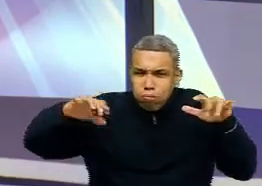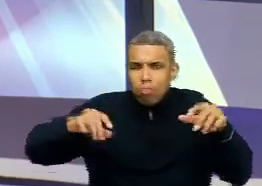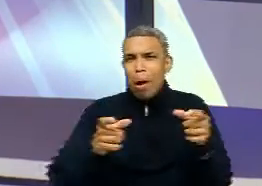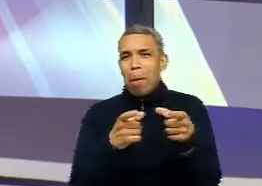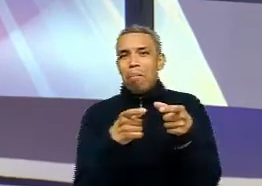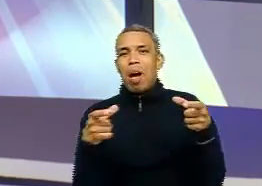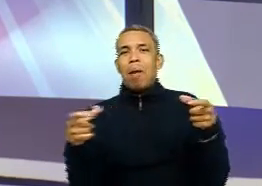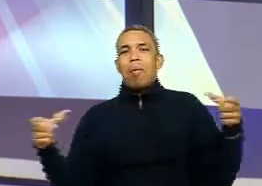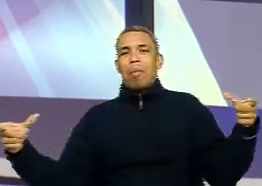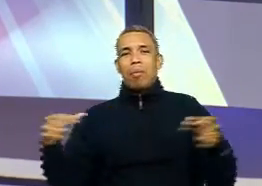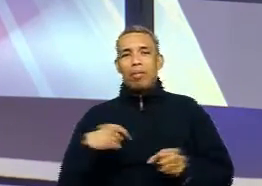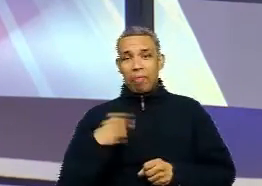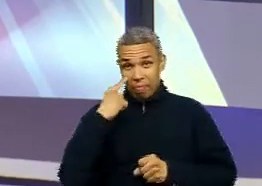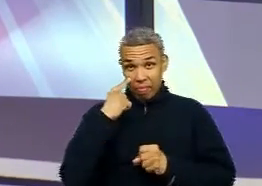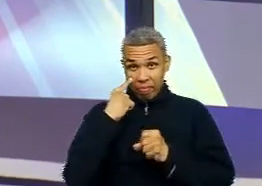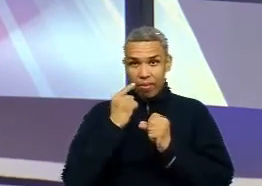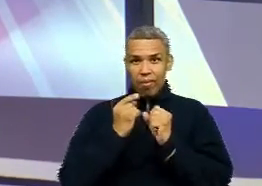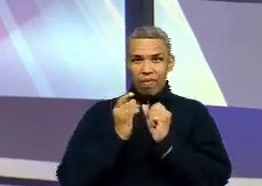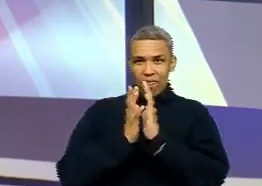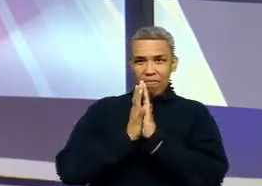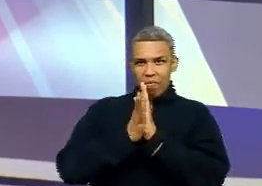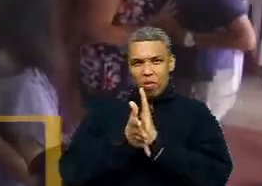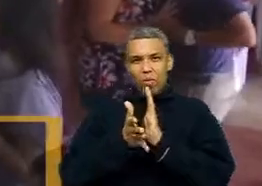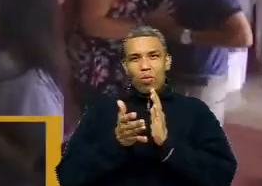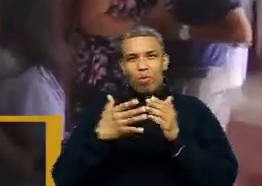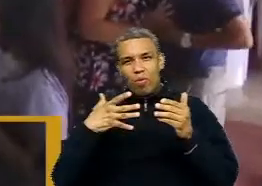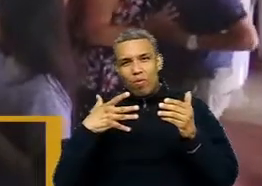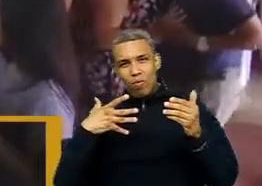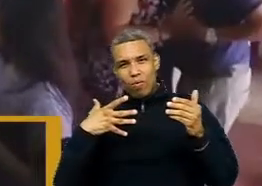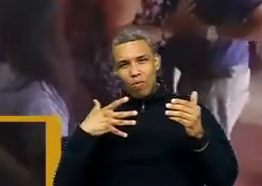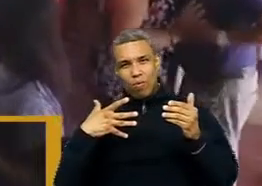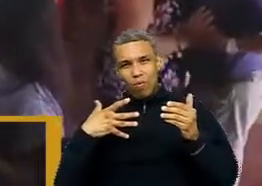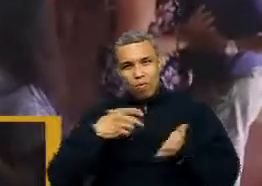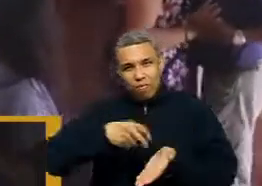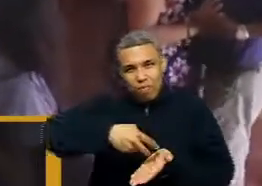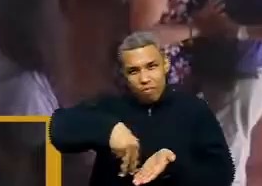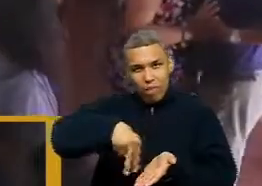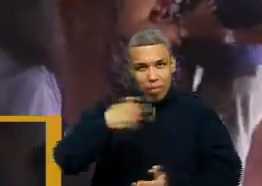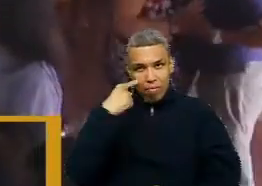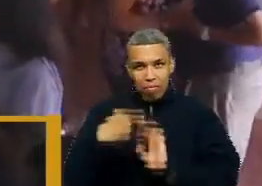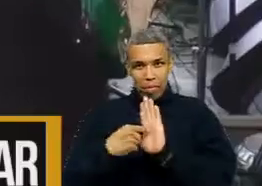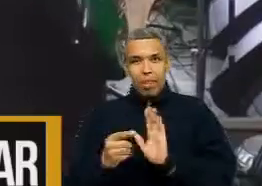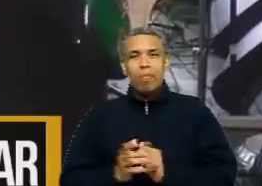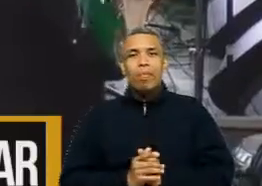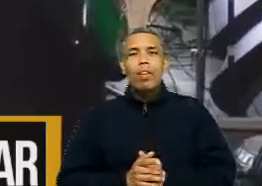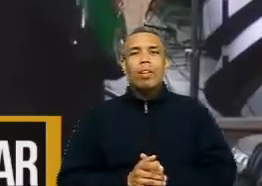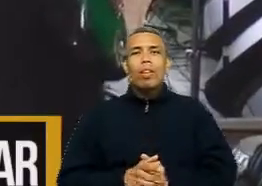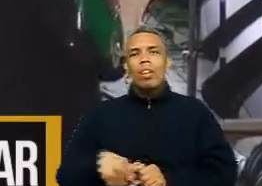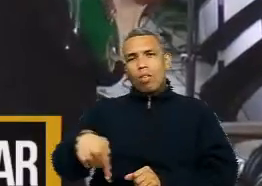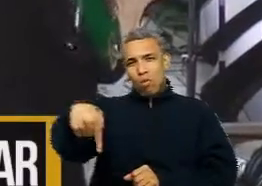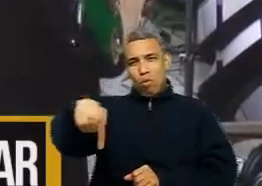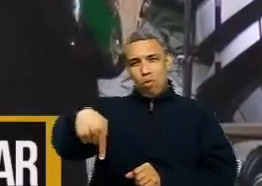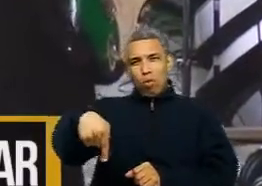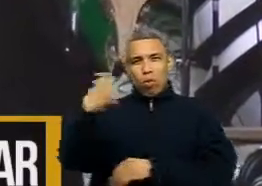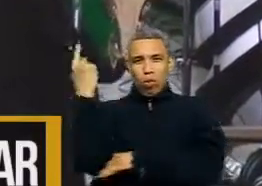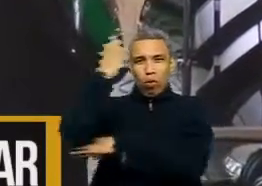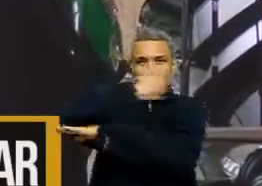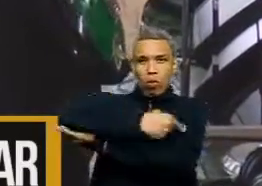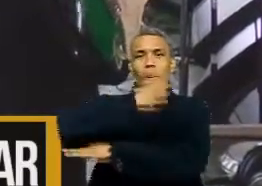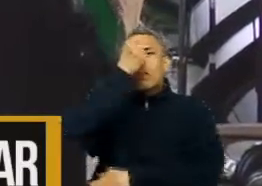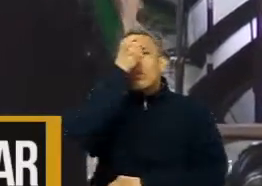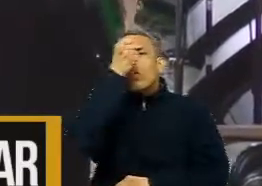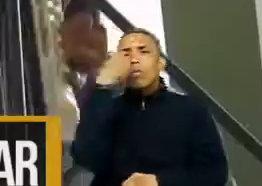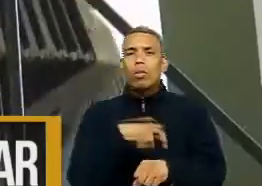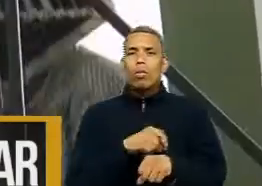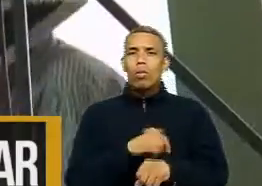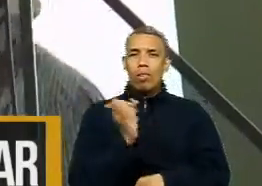recordada música a los asistentes. La sede campestre del Club Miramar ha estado a reventar este domingo con la celebración de la fiesta de Reyes, fiesta